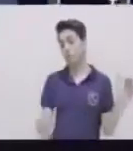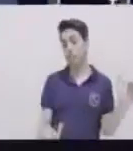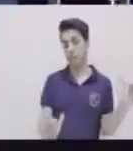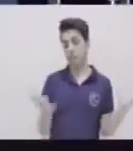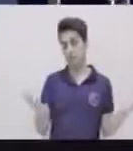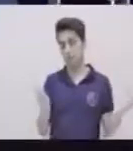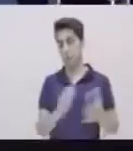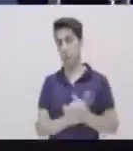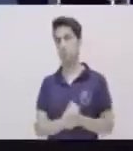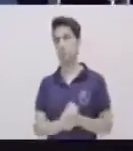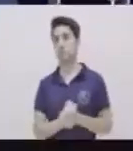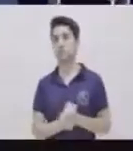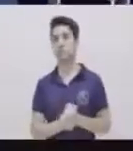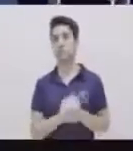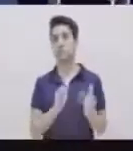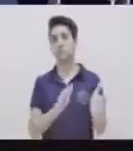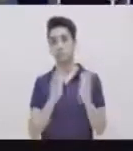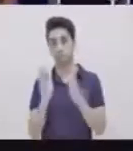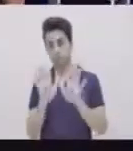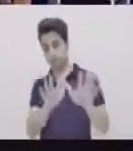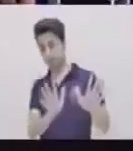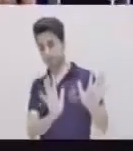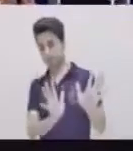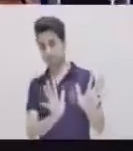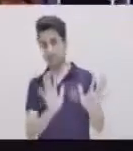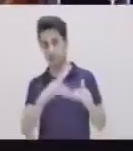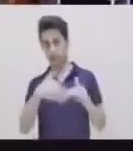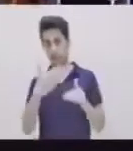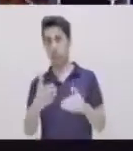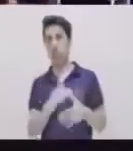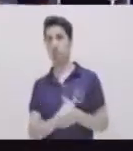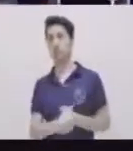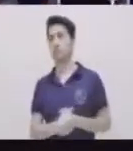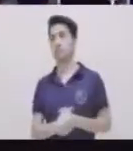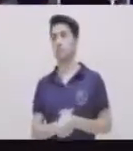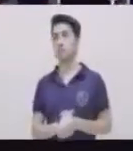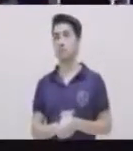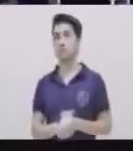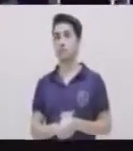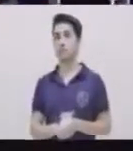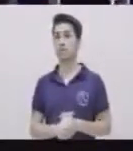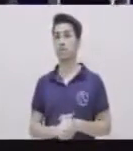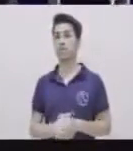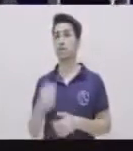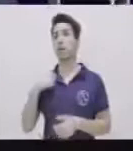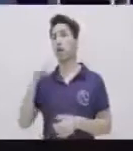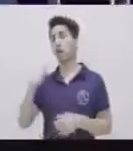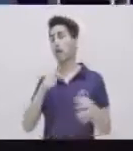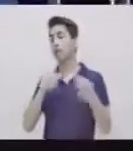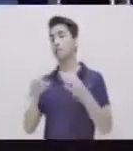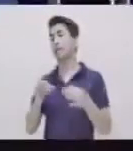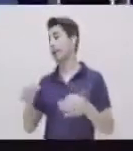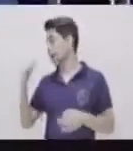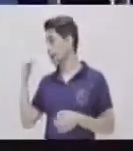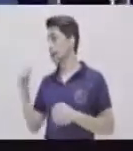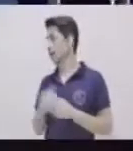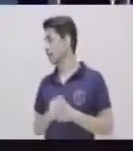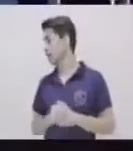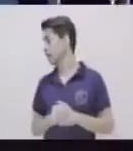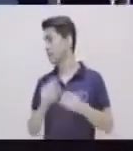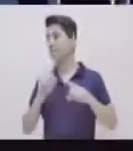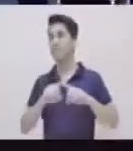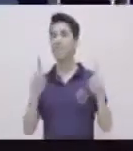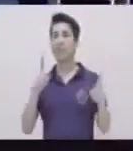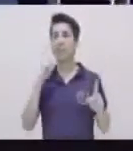Hemos oído todos la canción Estrellita, Estrellita, ¿verdad? Ahora, ¿qué hace que tenga el día de hoy estos tres